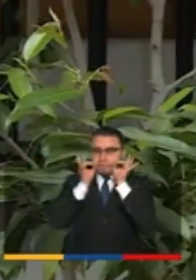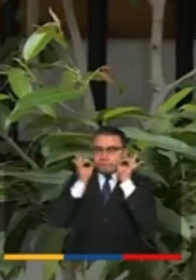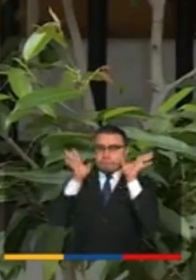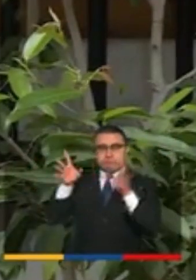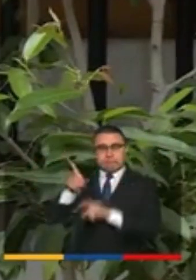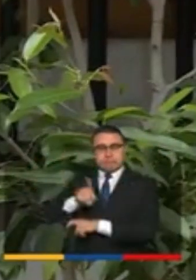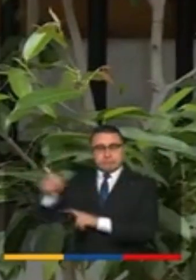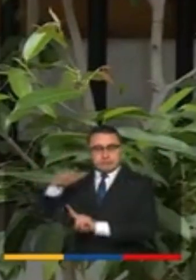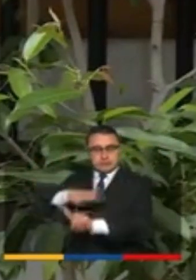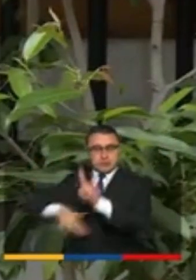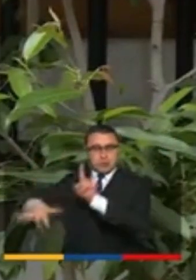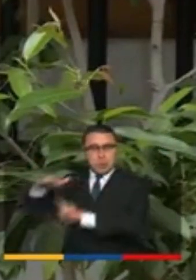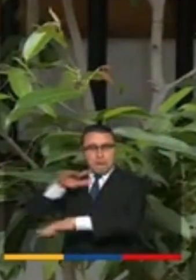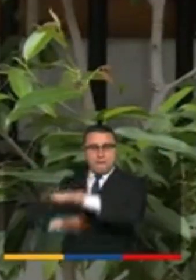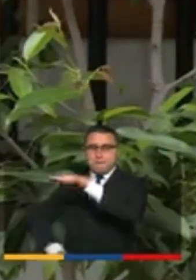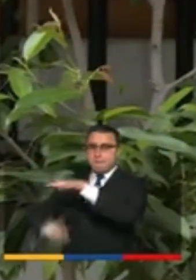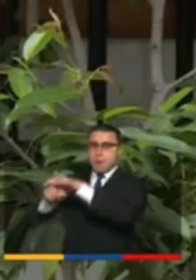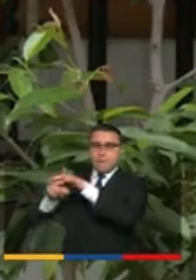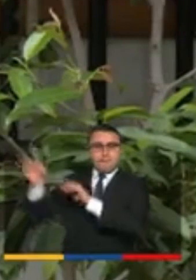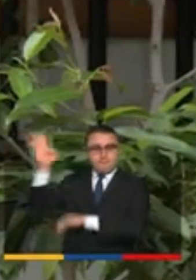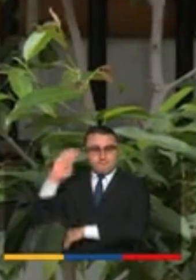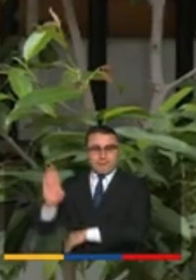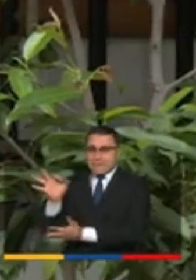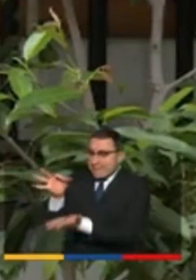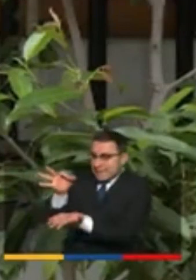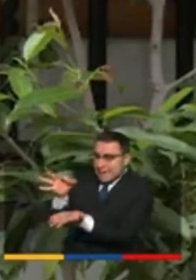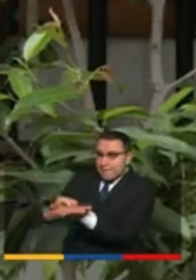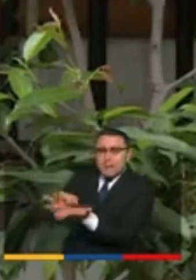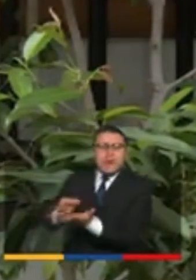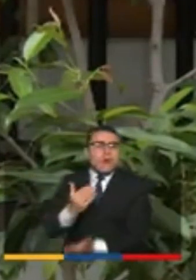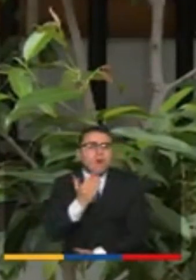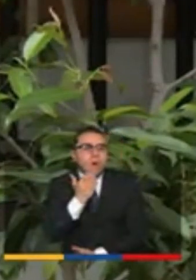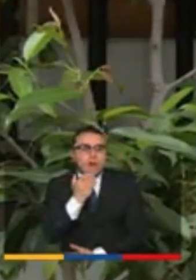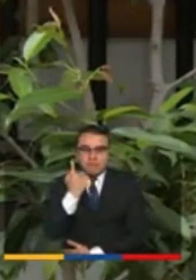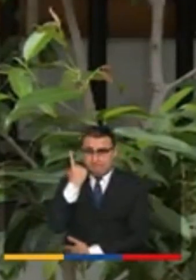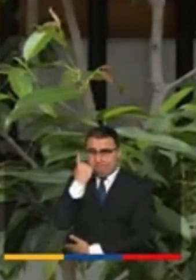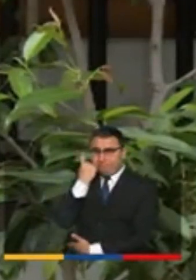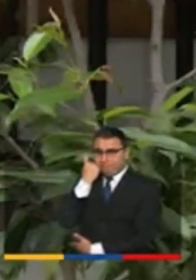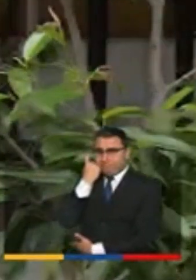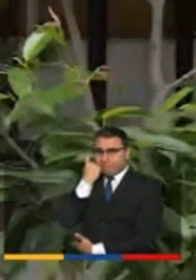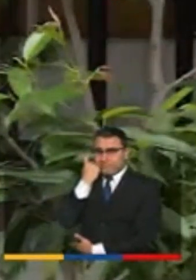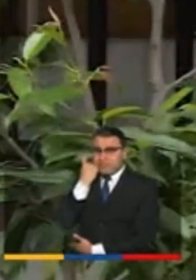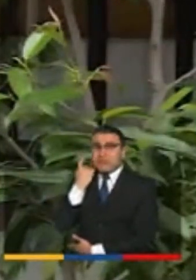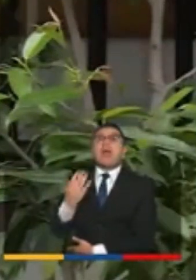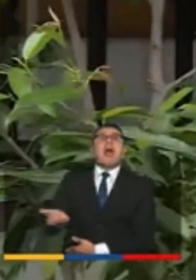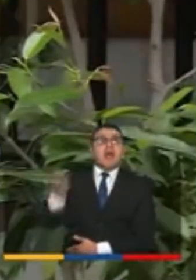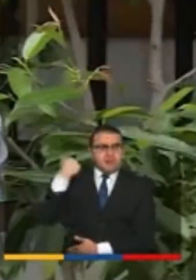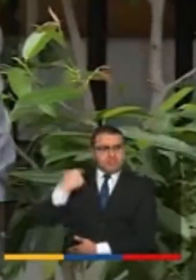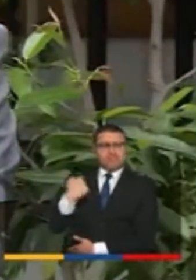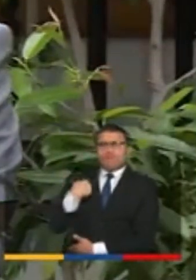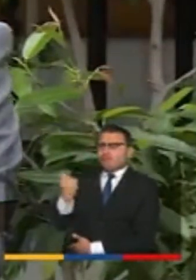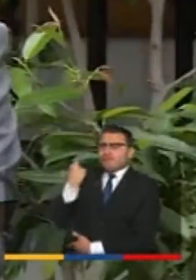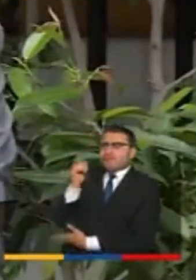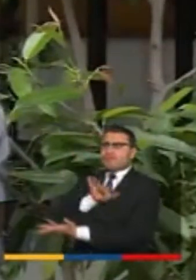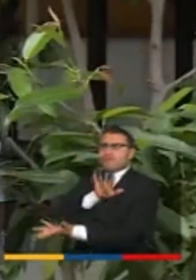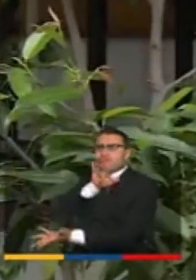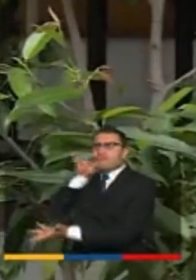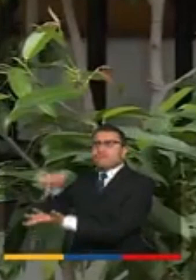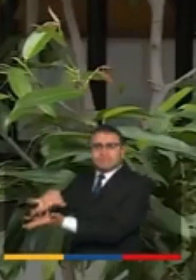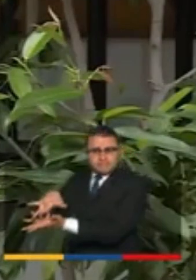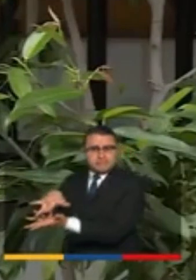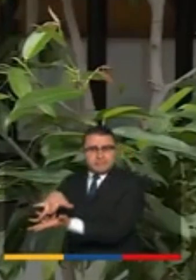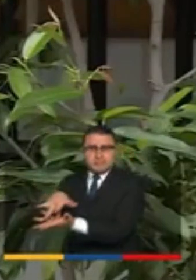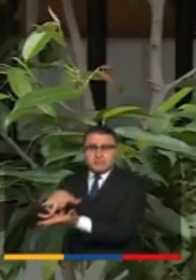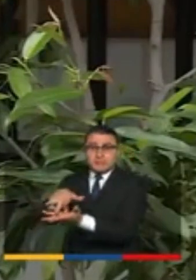en Brasil, en particular en Brasilia, el día de ayer, en donde estuvimos hace solo unos días. Ayer por la